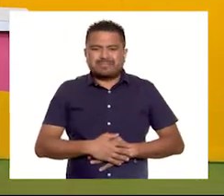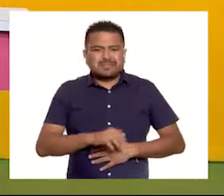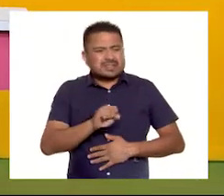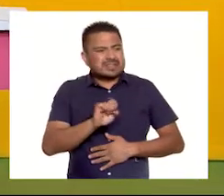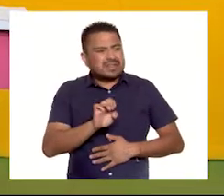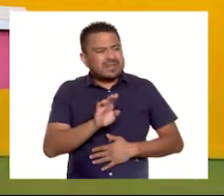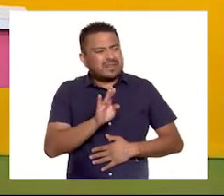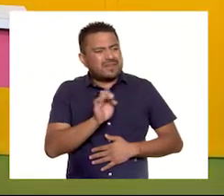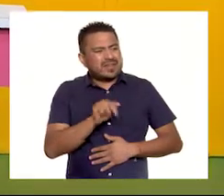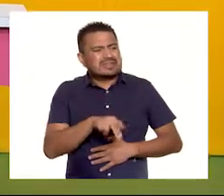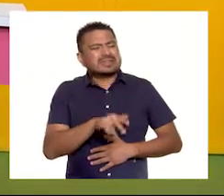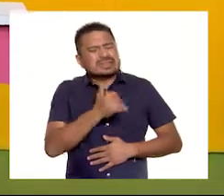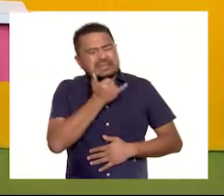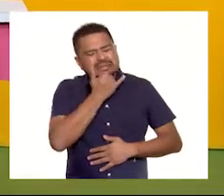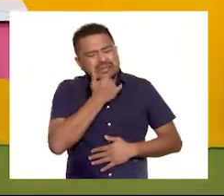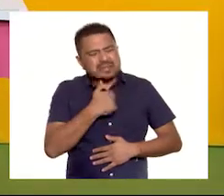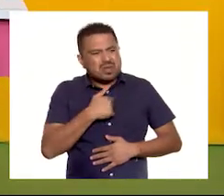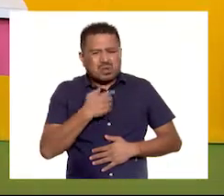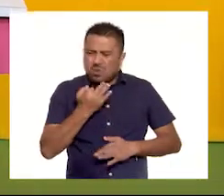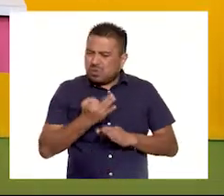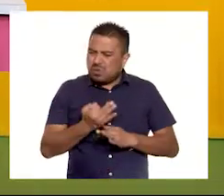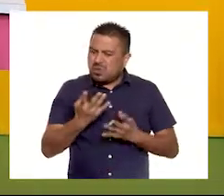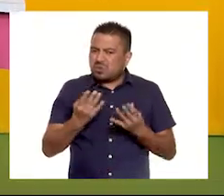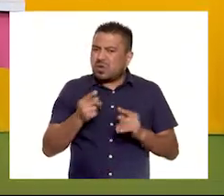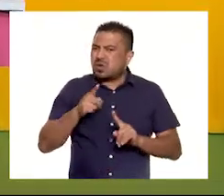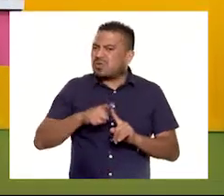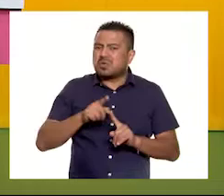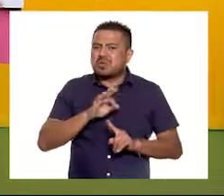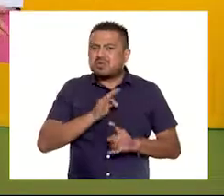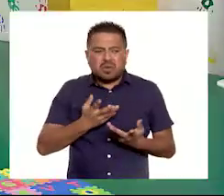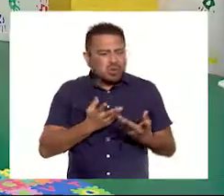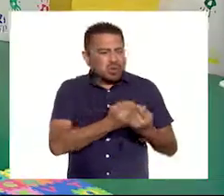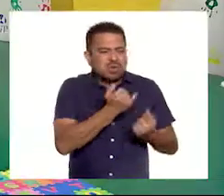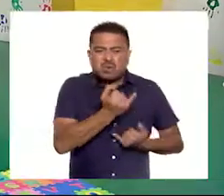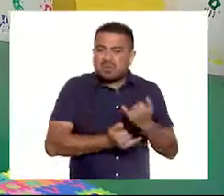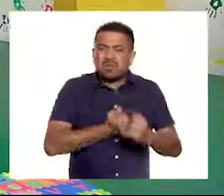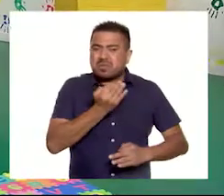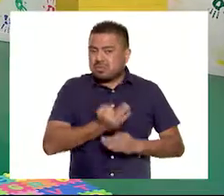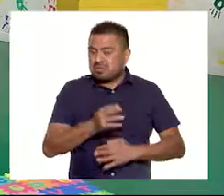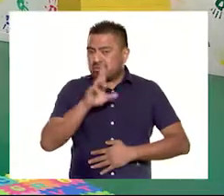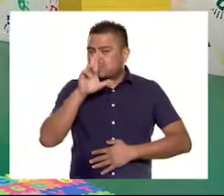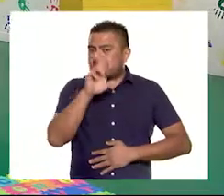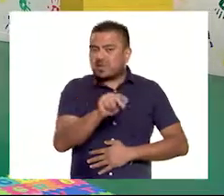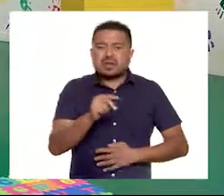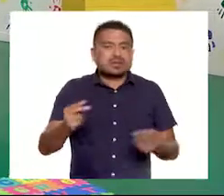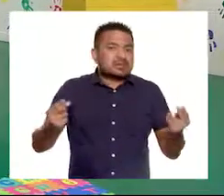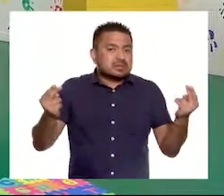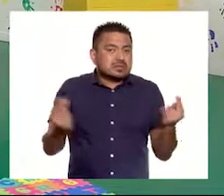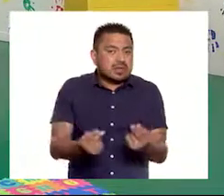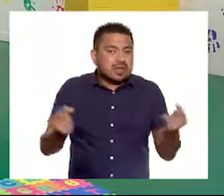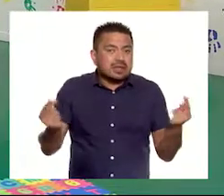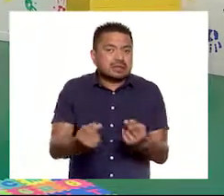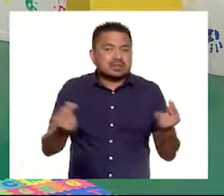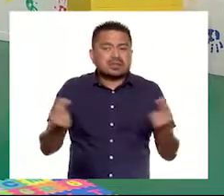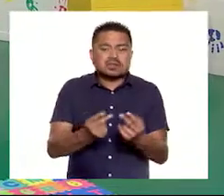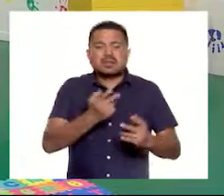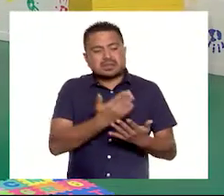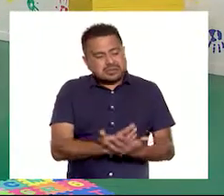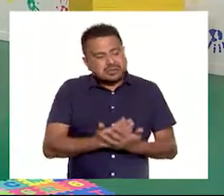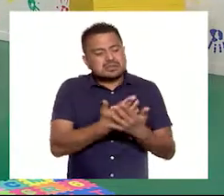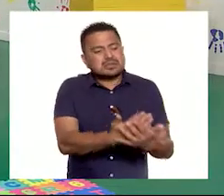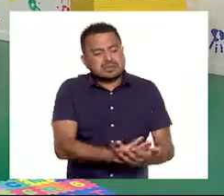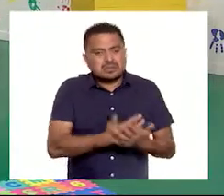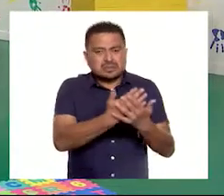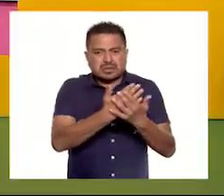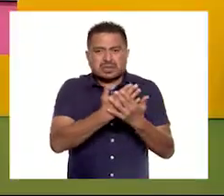Sebastián, discúlpame, pero tengo mucha tarea. No puedo ir contigo a jugar en este momento. Necesito que esperes un